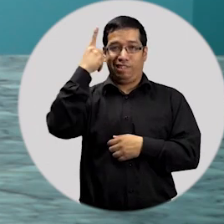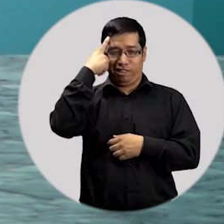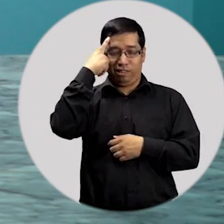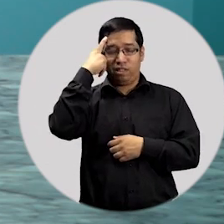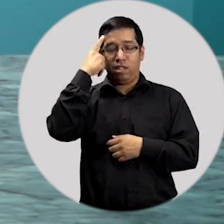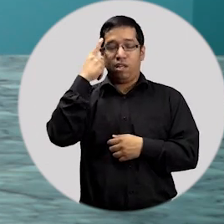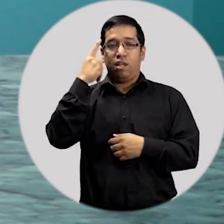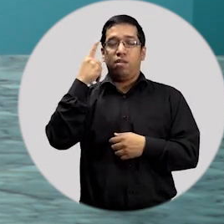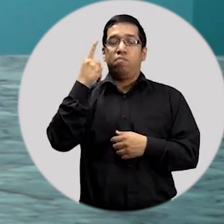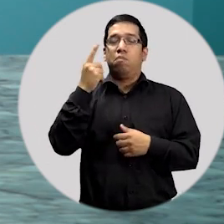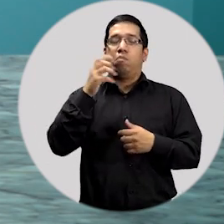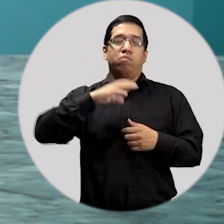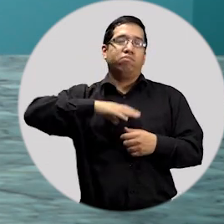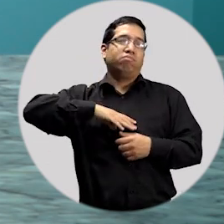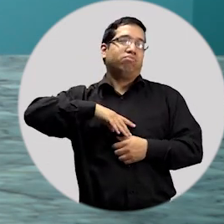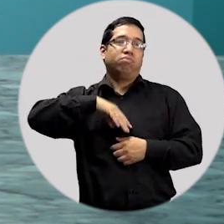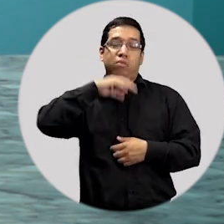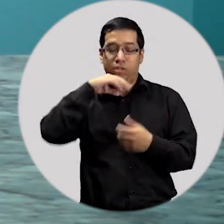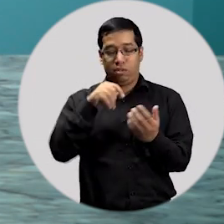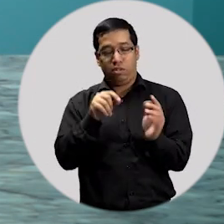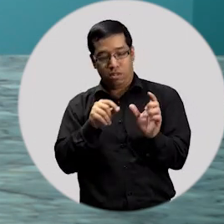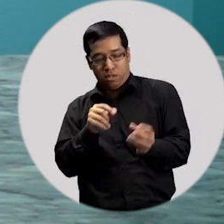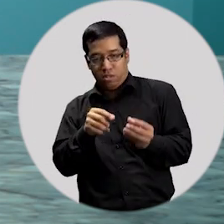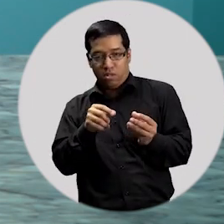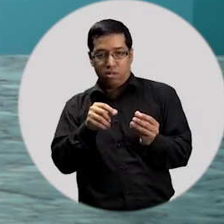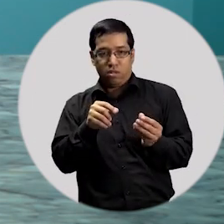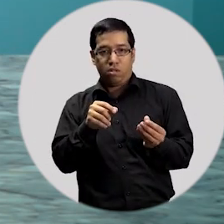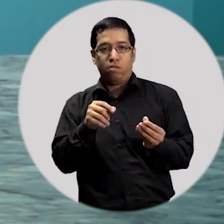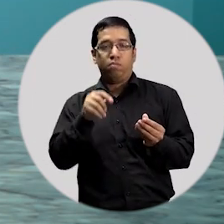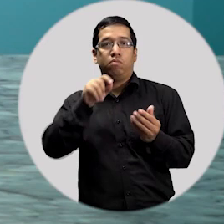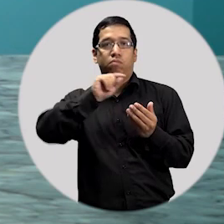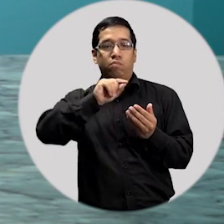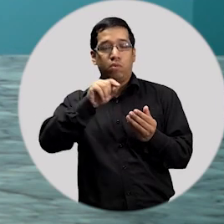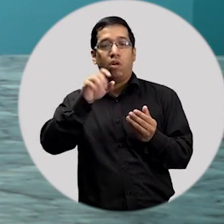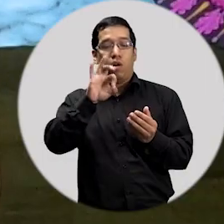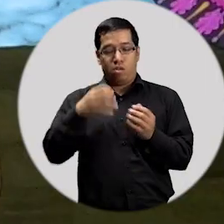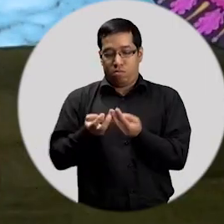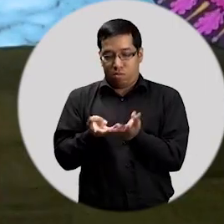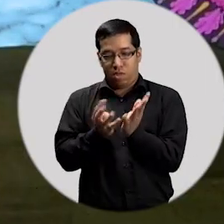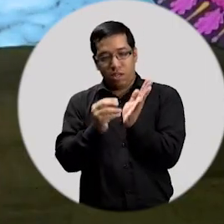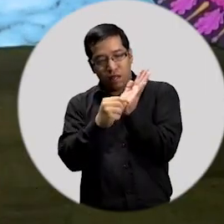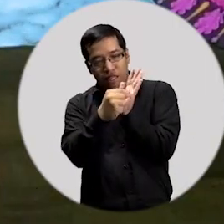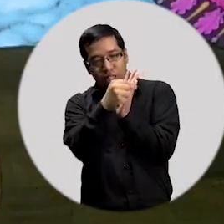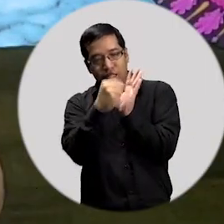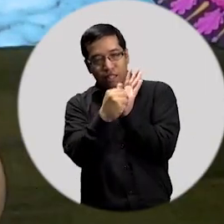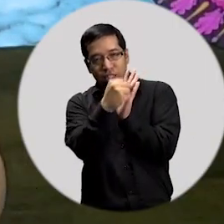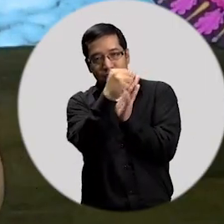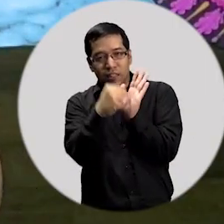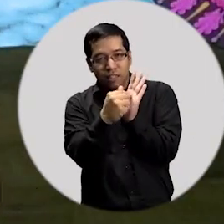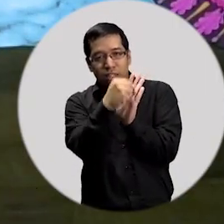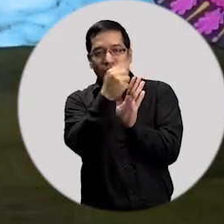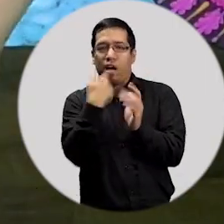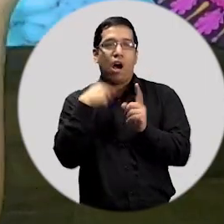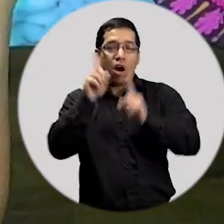para hacer puntillismo o mandalas en puntillismo en sí, nosotros necesitamos regla, compás y demás cosas, pero